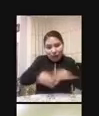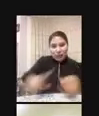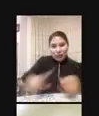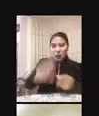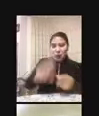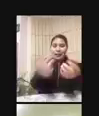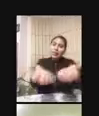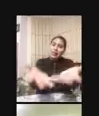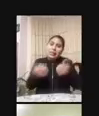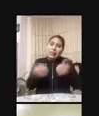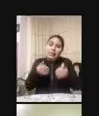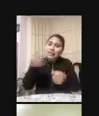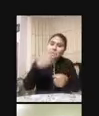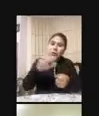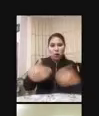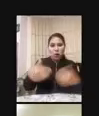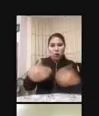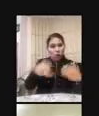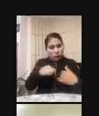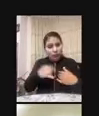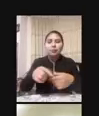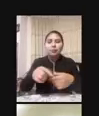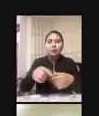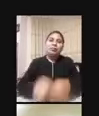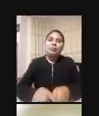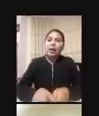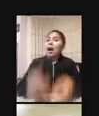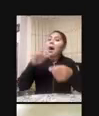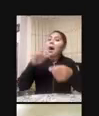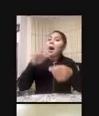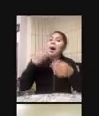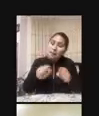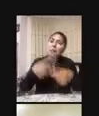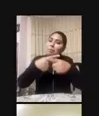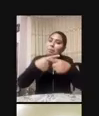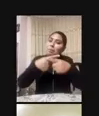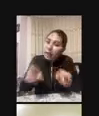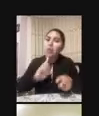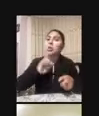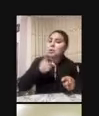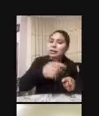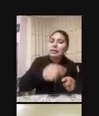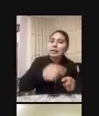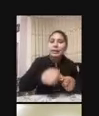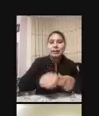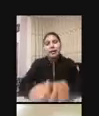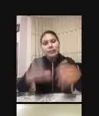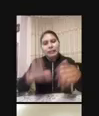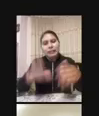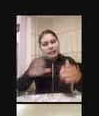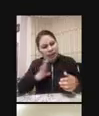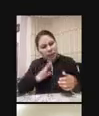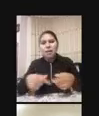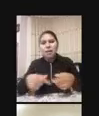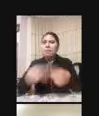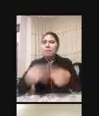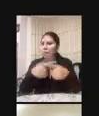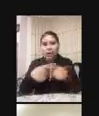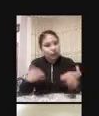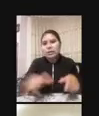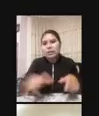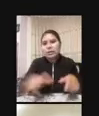solo, pero aún así nosotros tenemos que reforzar el cepillado. ¿Por qué? Porque el niño todavía no presenta la